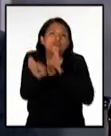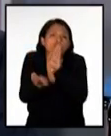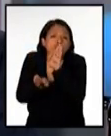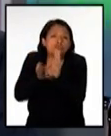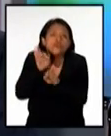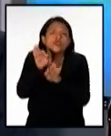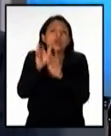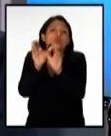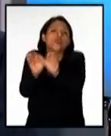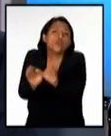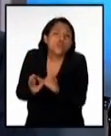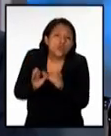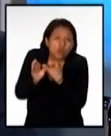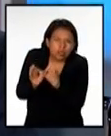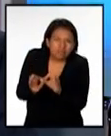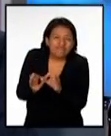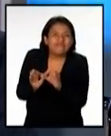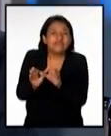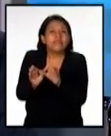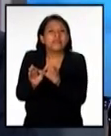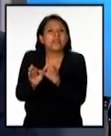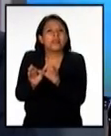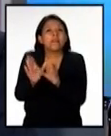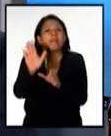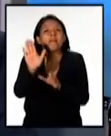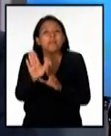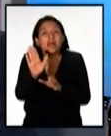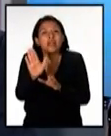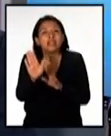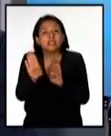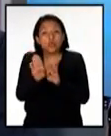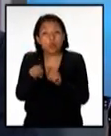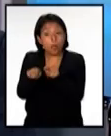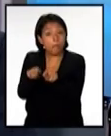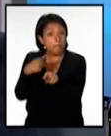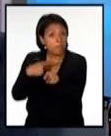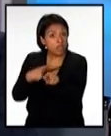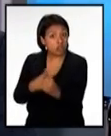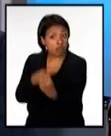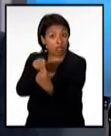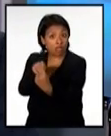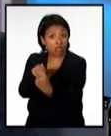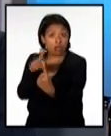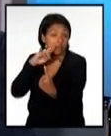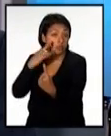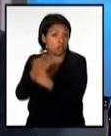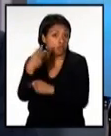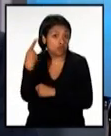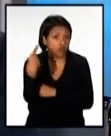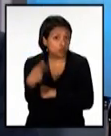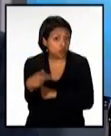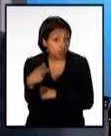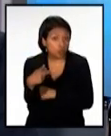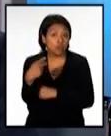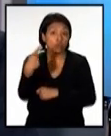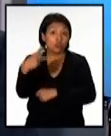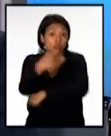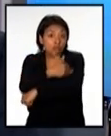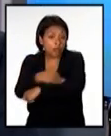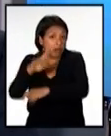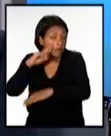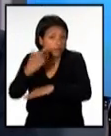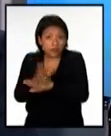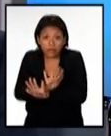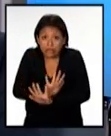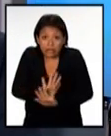protección, de ver que la situación está en la persona y es responsabilidad de la persona y de su familia,